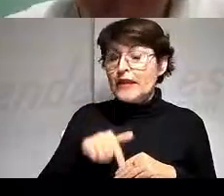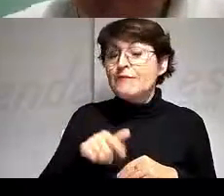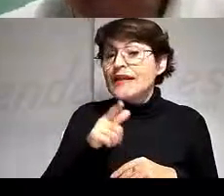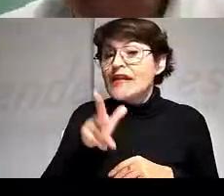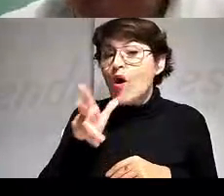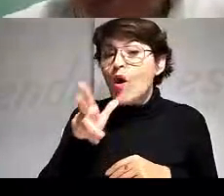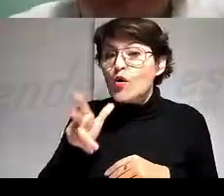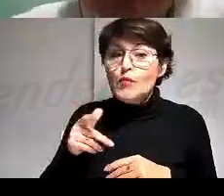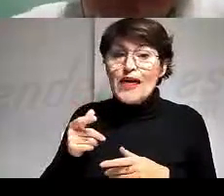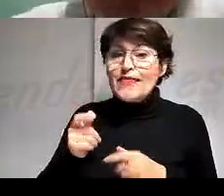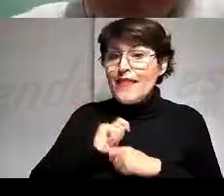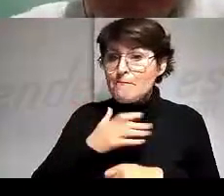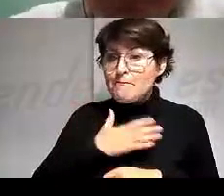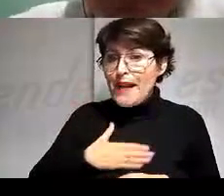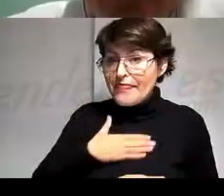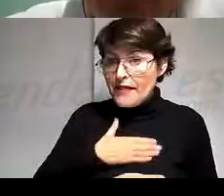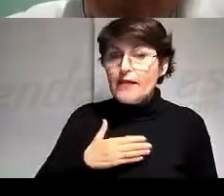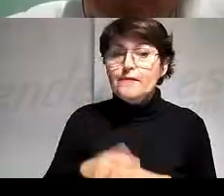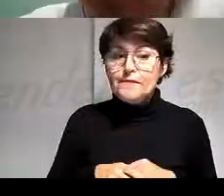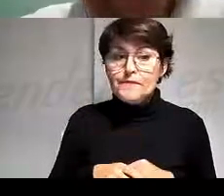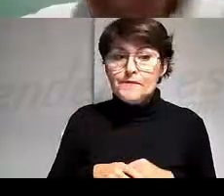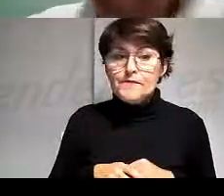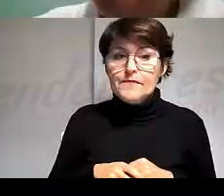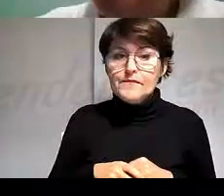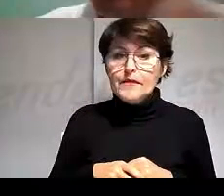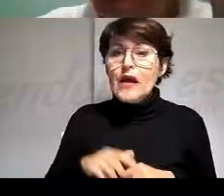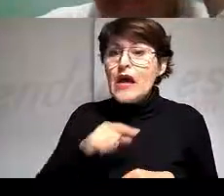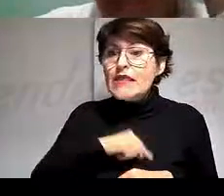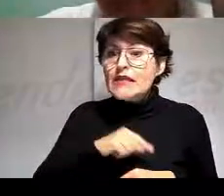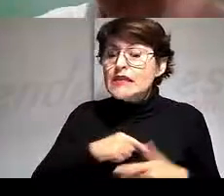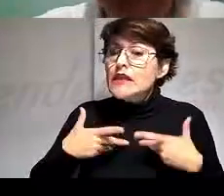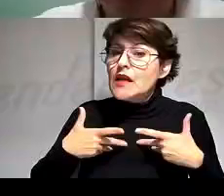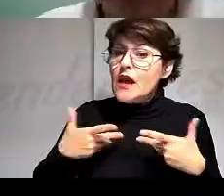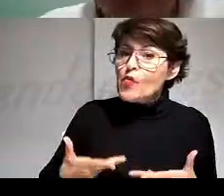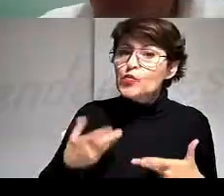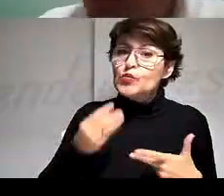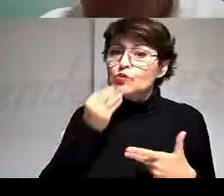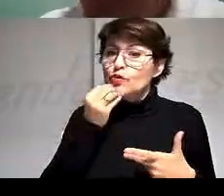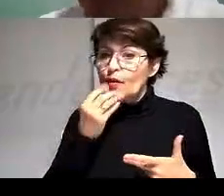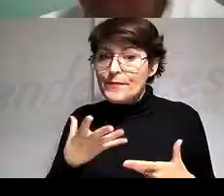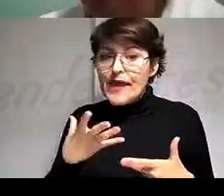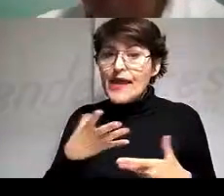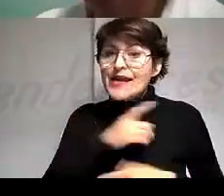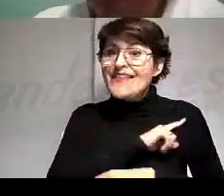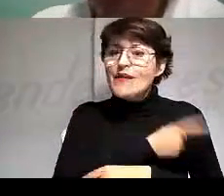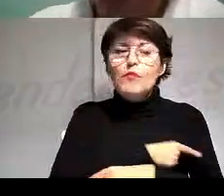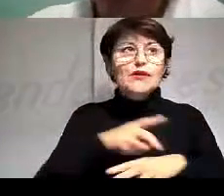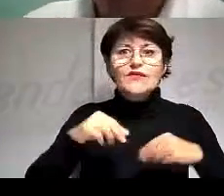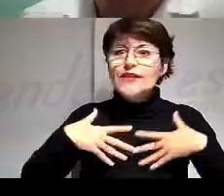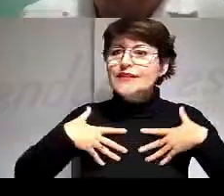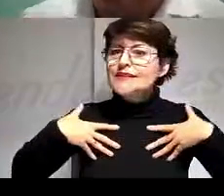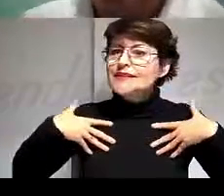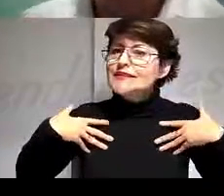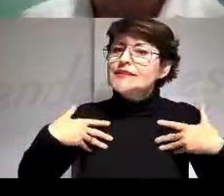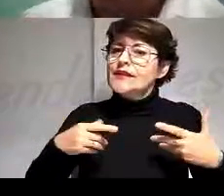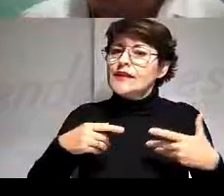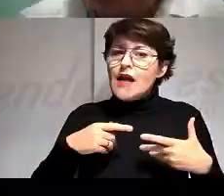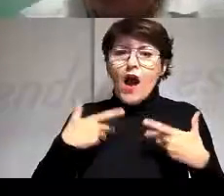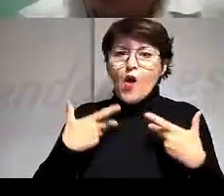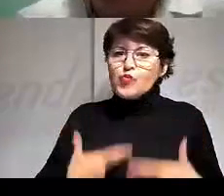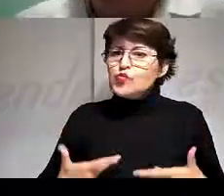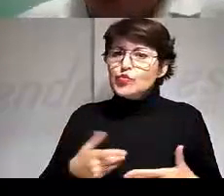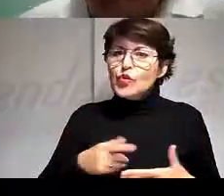del placer, ¿no? Las que te hacen sentir bien después del ejercicio físico, que piensas, ostras, qué bien me